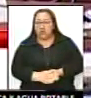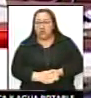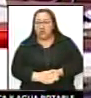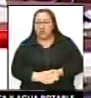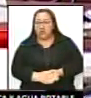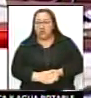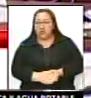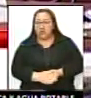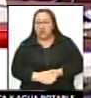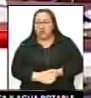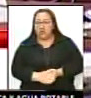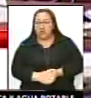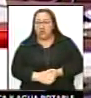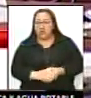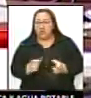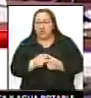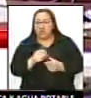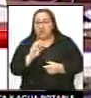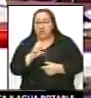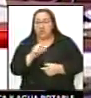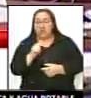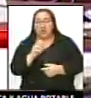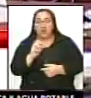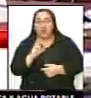debe quedar? Sí. El uso de la palabra con Anita Macori.